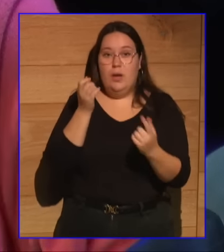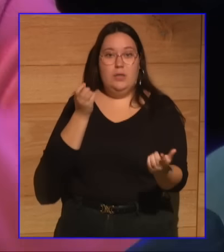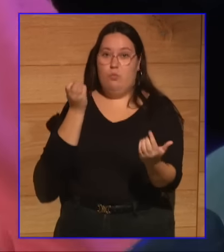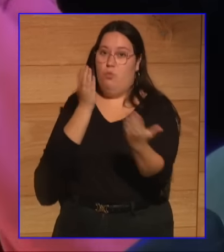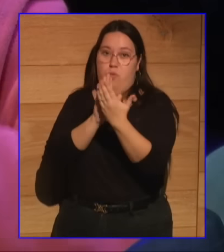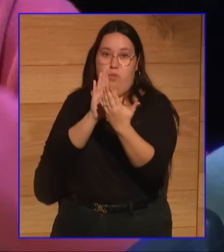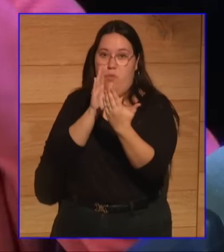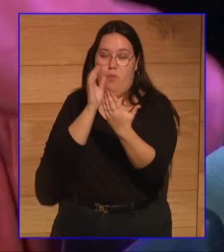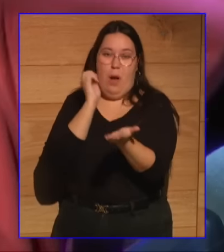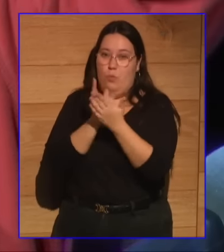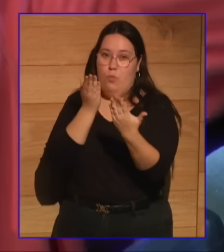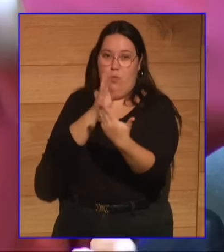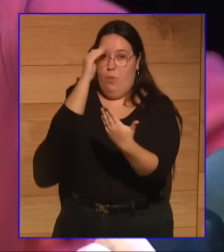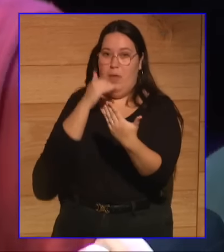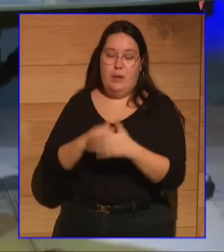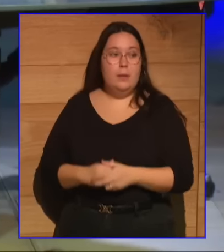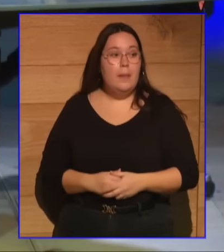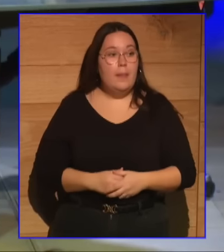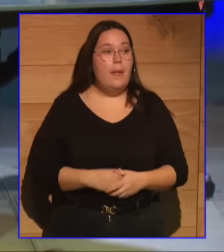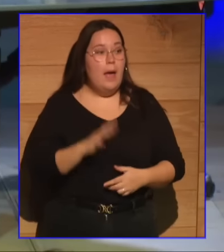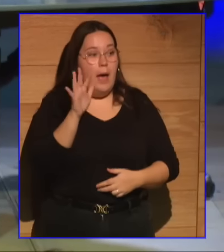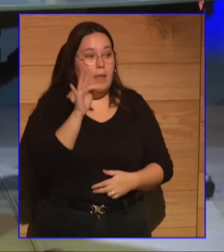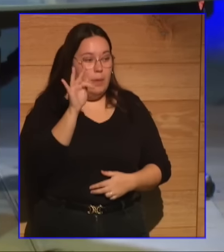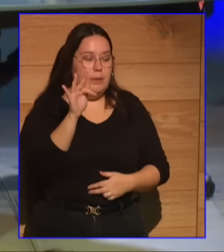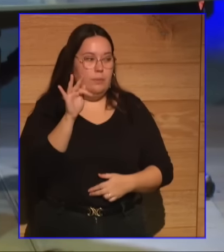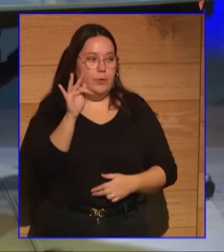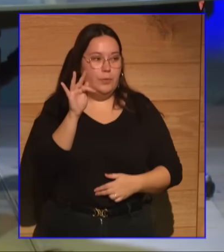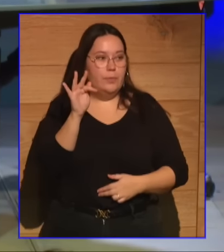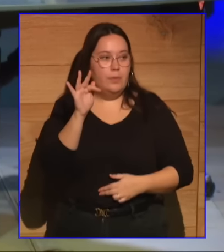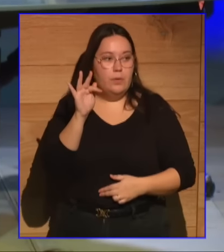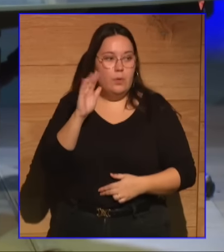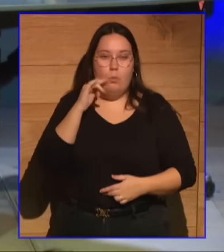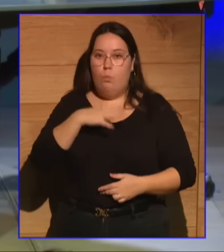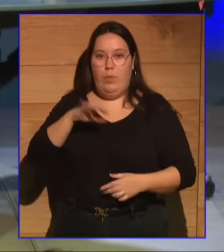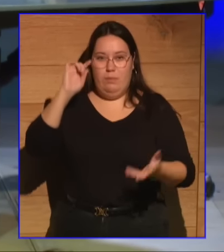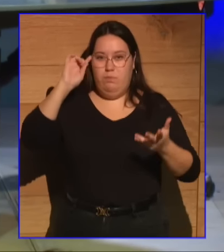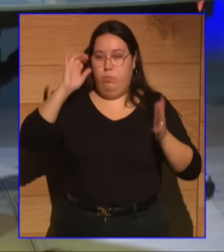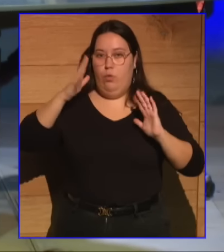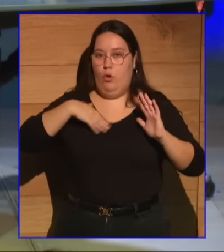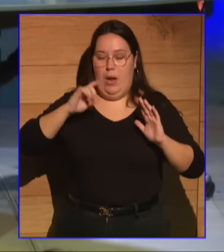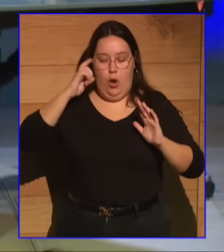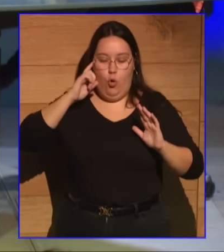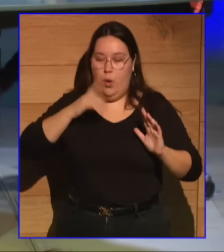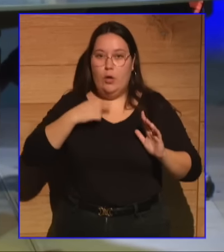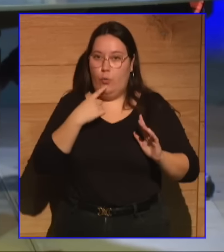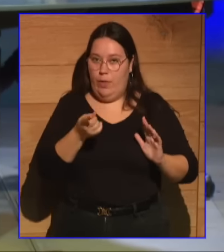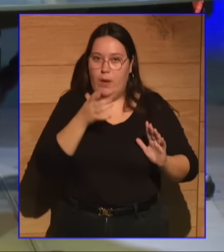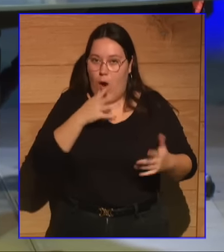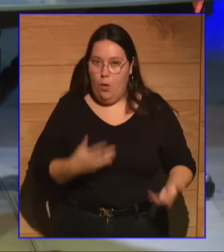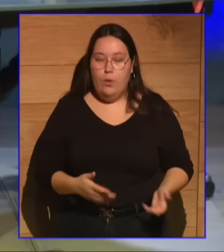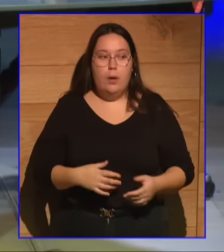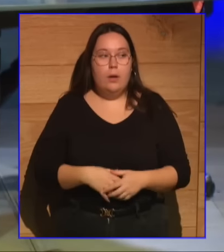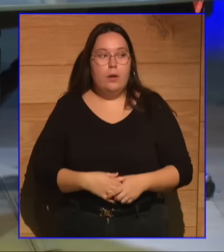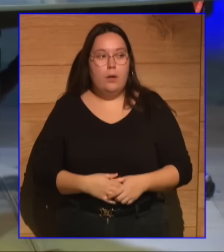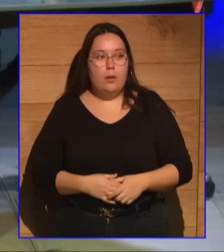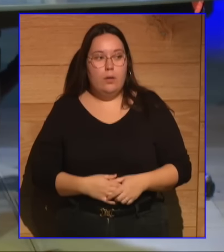el padre. Ya lo es más... En programas anteriores. Os podéis volver todo lo que queráis con esta estupidez que voy a decir ahora mismo. O